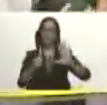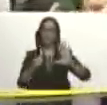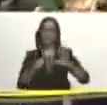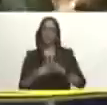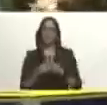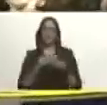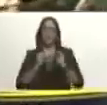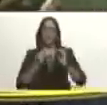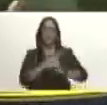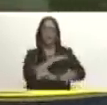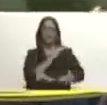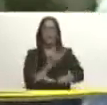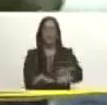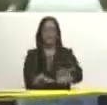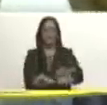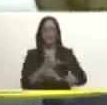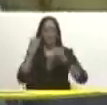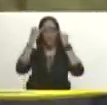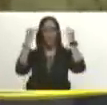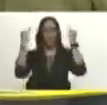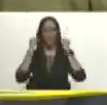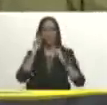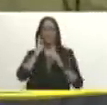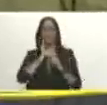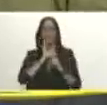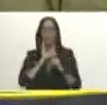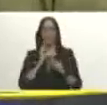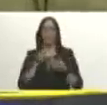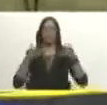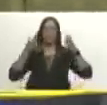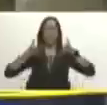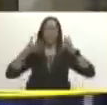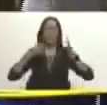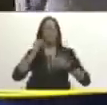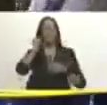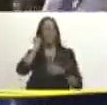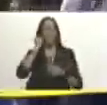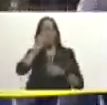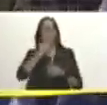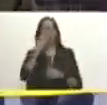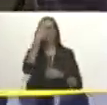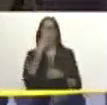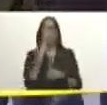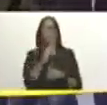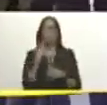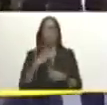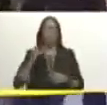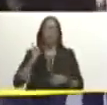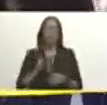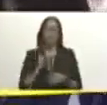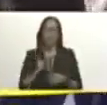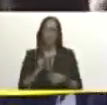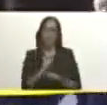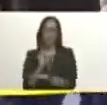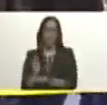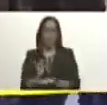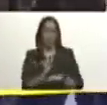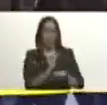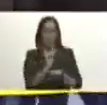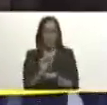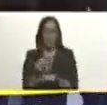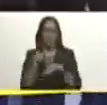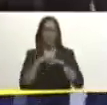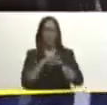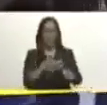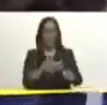moral fortalecida, los ideales bolivarianos, formando mujeres y hombres comprometidos con el deber de salvaguardar la integridad de la